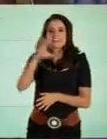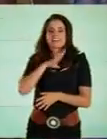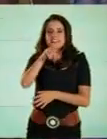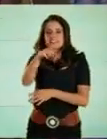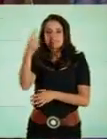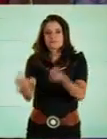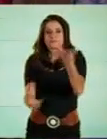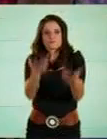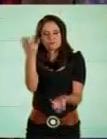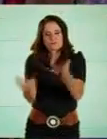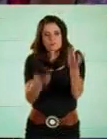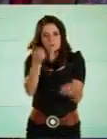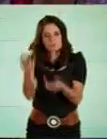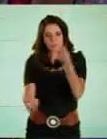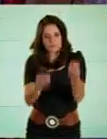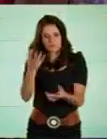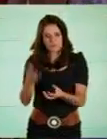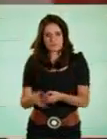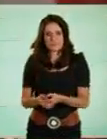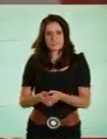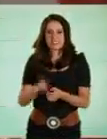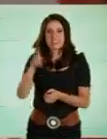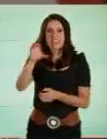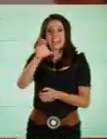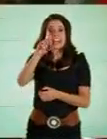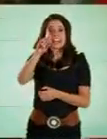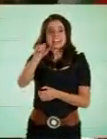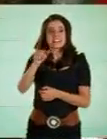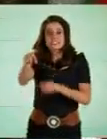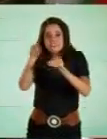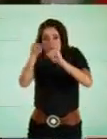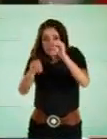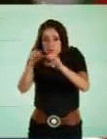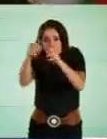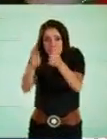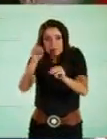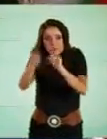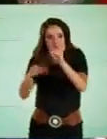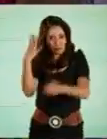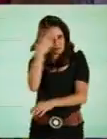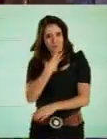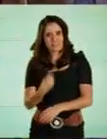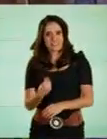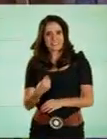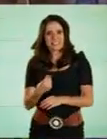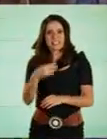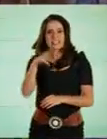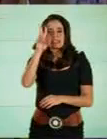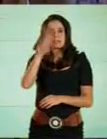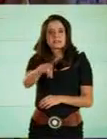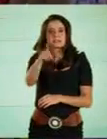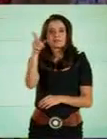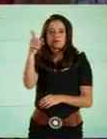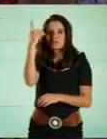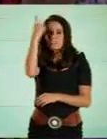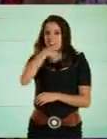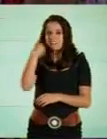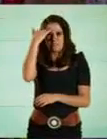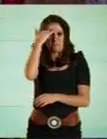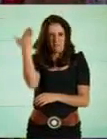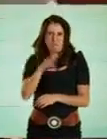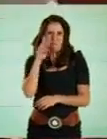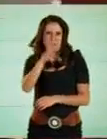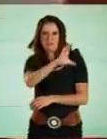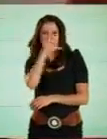Ahí estás haciendo malabares. Y el de anclaje de barra se ve muy bien. No inventes. Si en esa foto sales